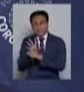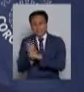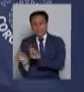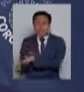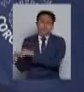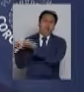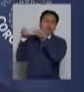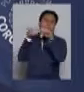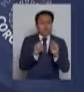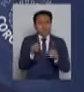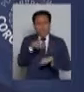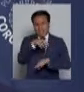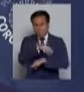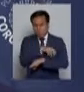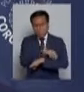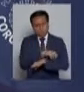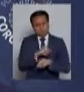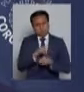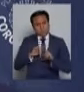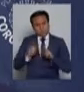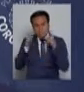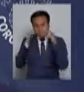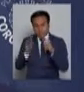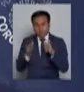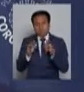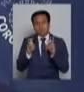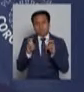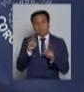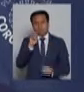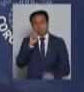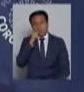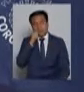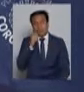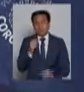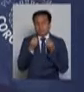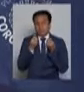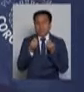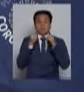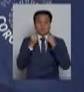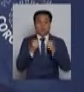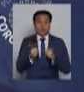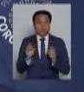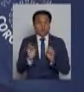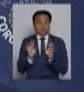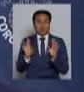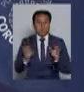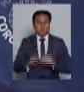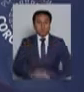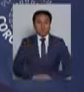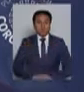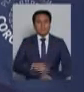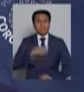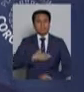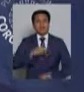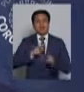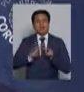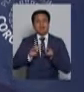a otra región para recibir tratamiento, independiente de que eso evidente puede ocurrir. Queremos